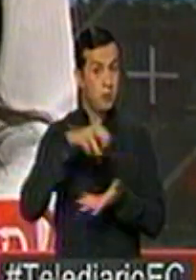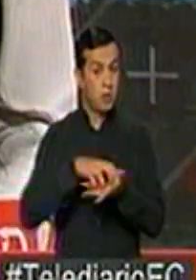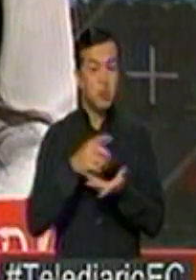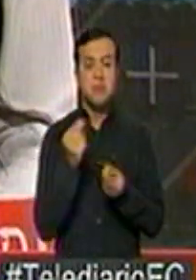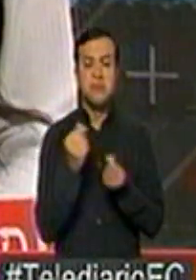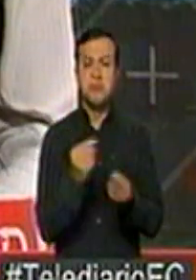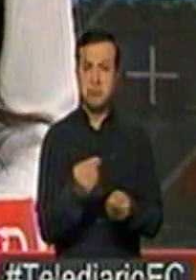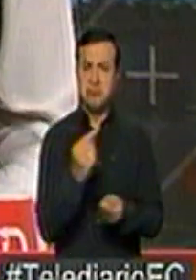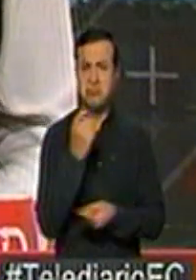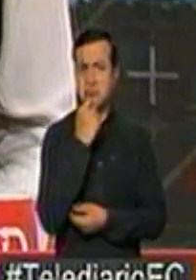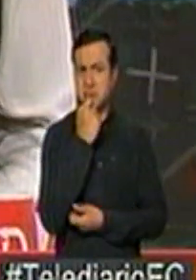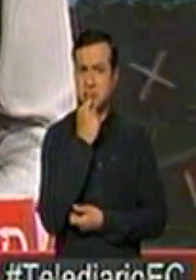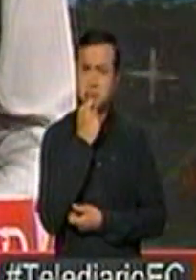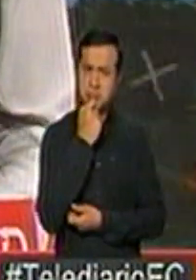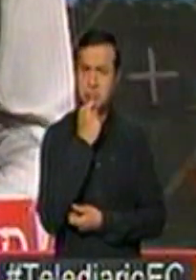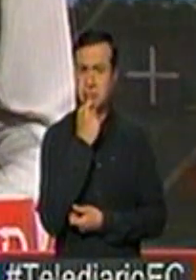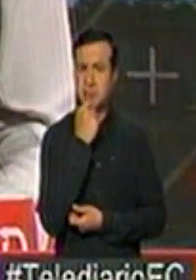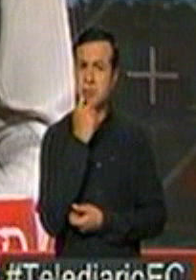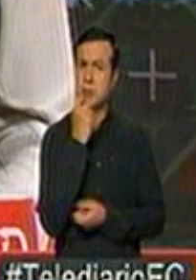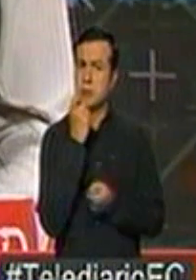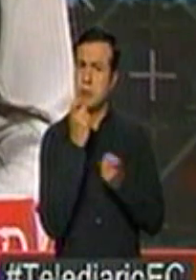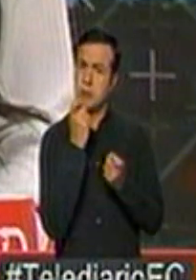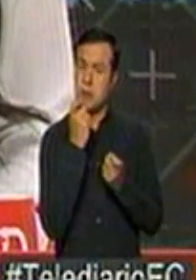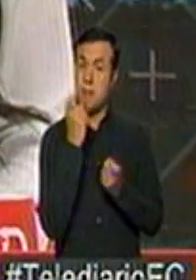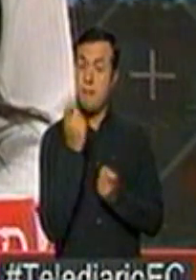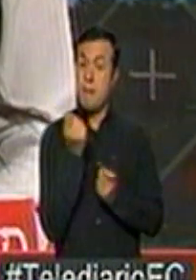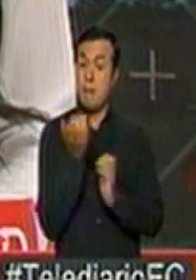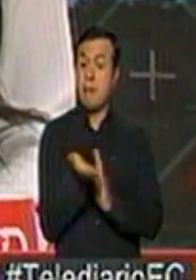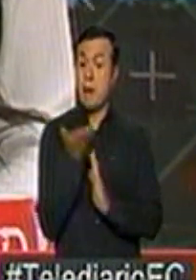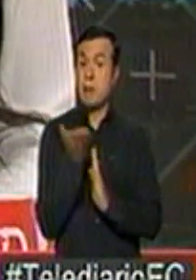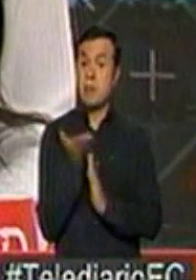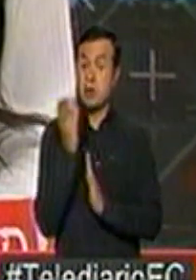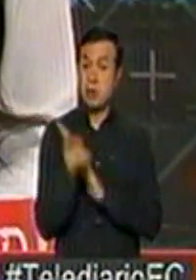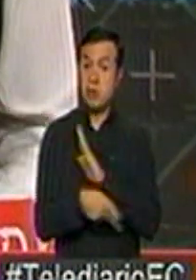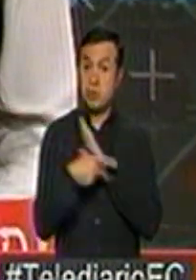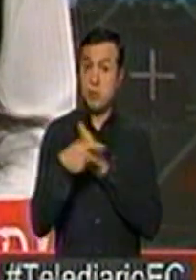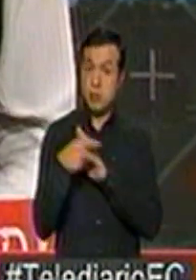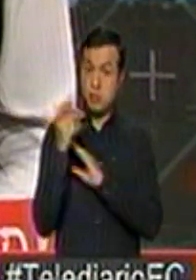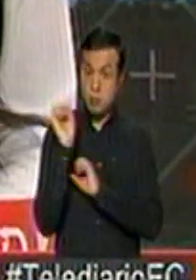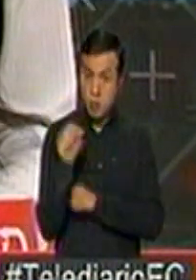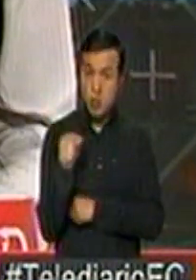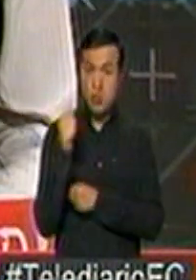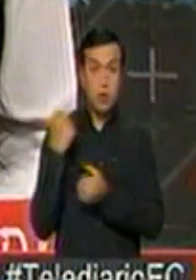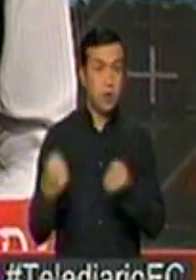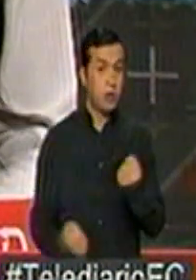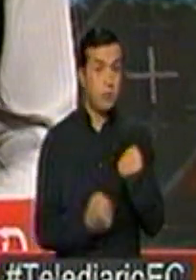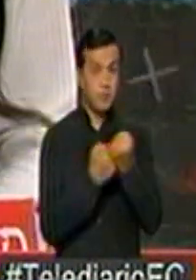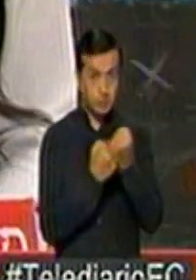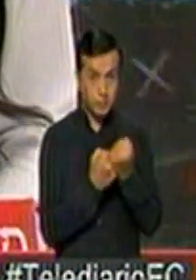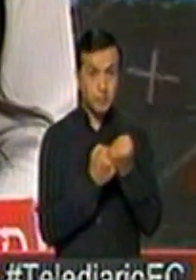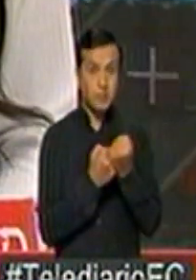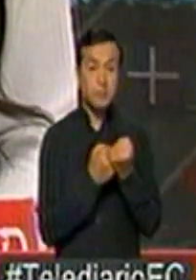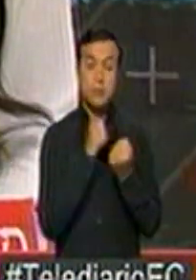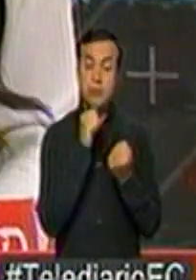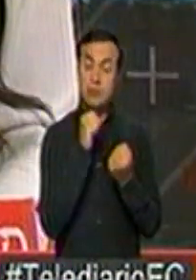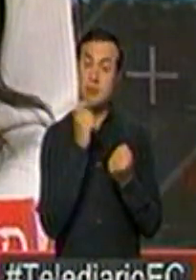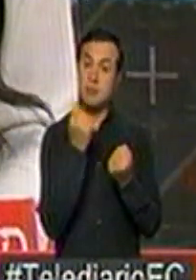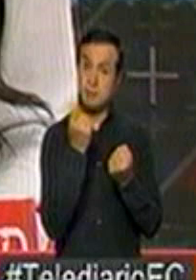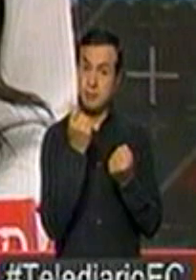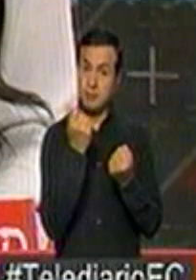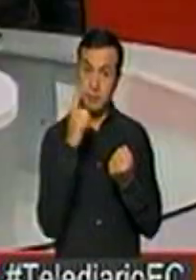es conservador y en caso de que se generen mayores ingresos por la venta de hidrocarburos, podría contribuir a reducir el déficit